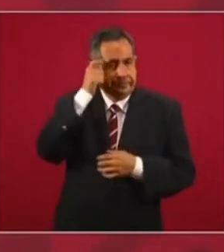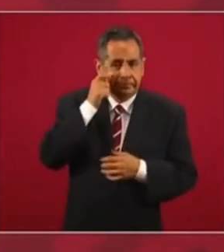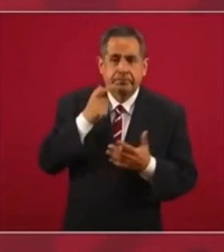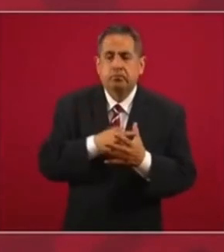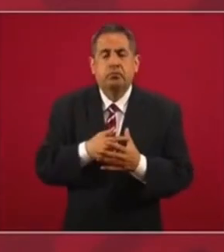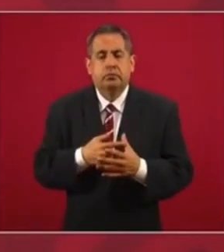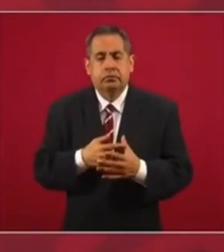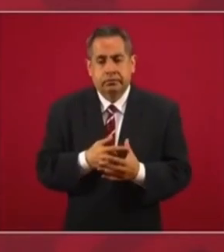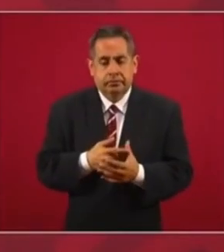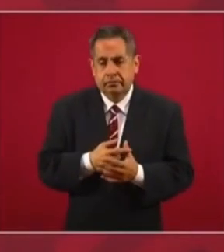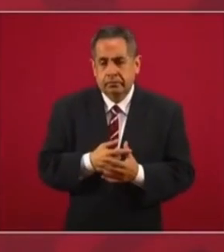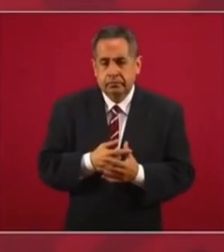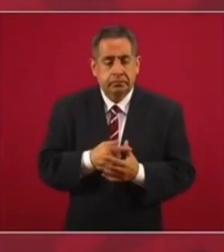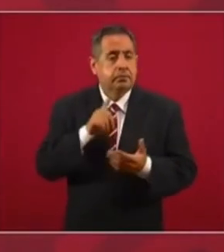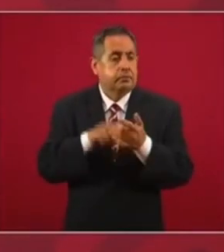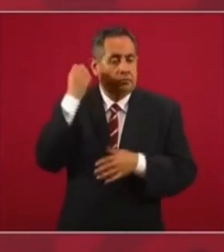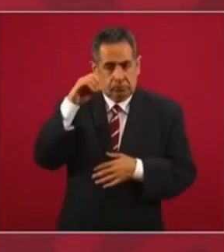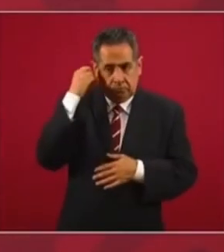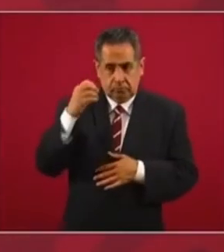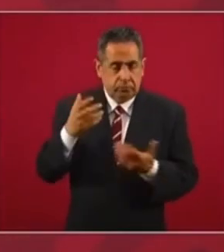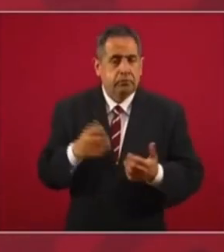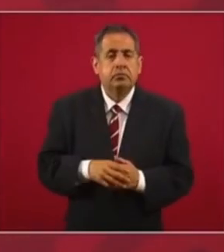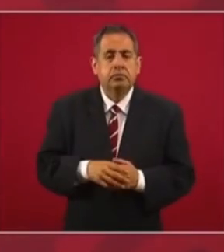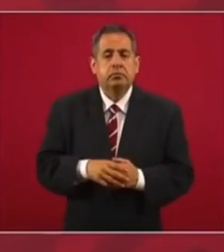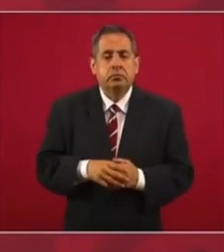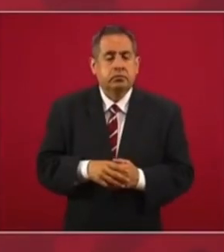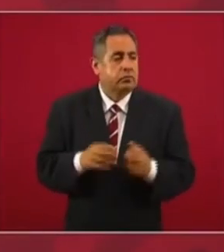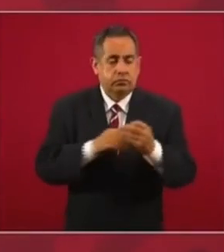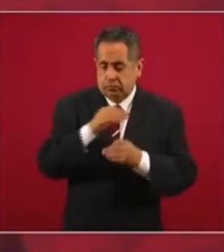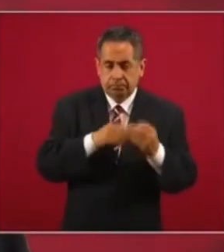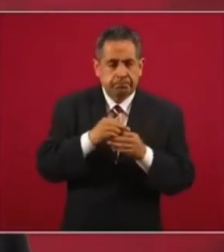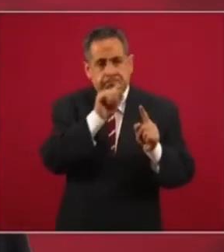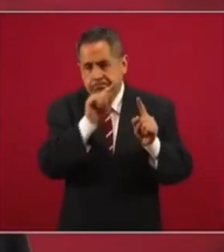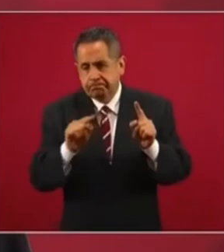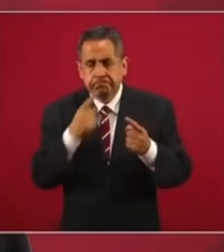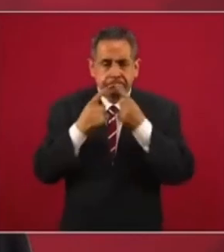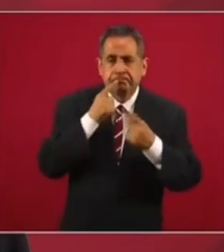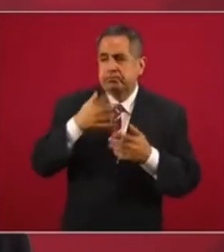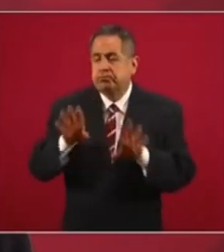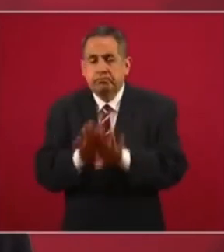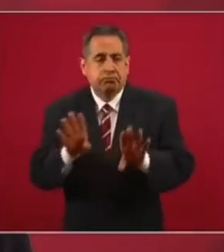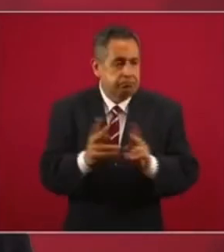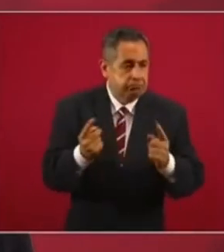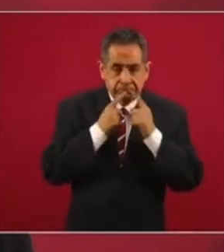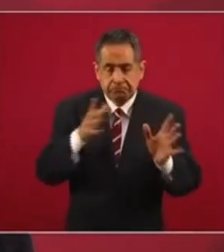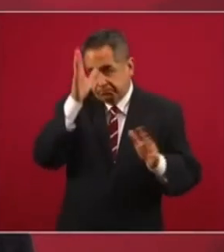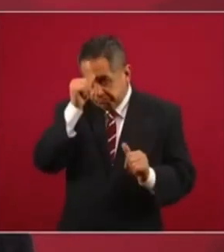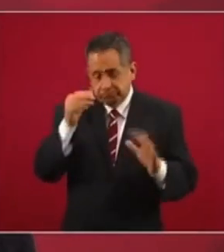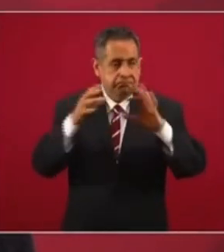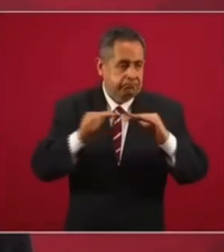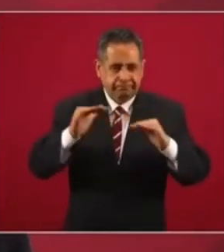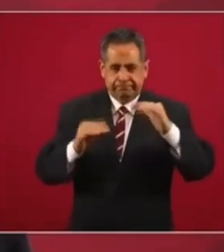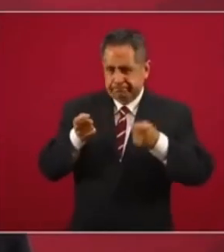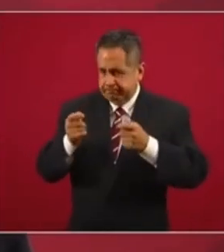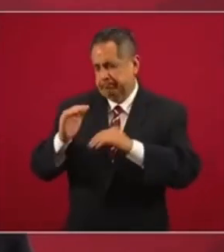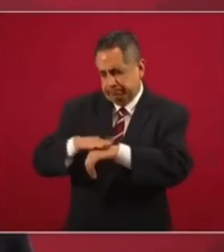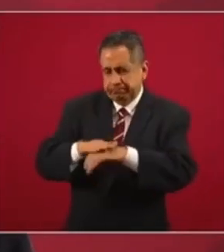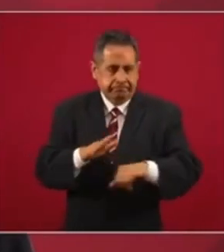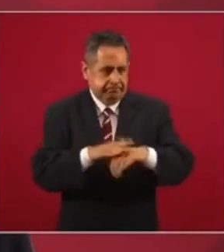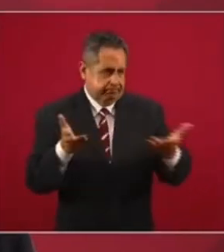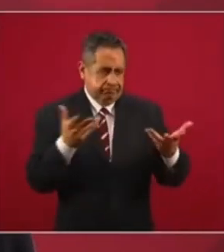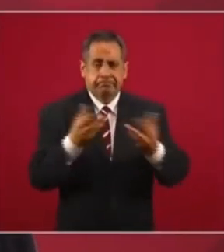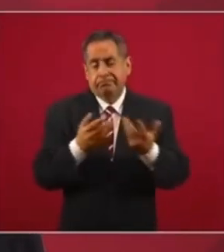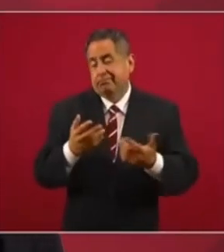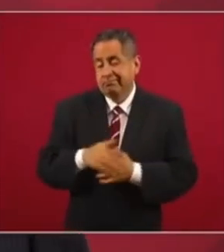Guerrero, inclusive Oaxaca, en todos lados, buscando acuerdos, equilibrando,